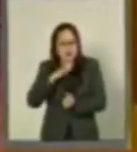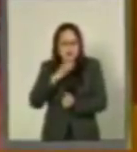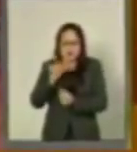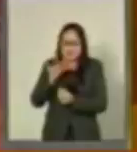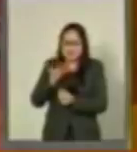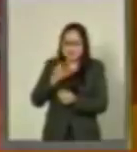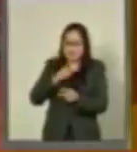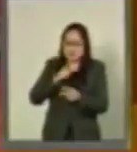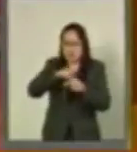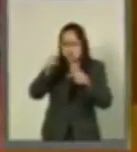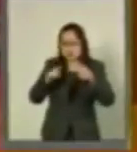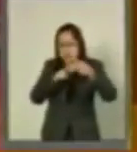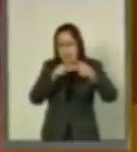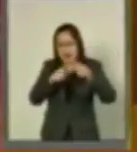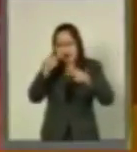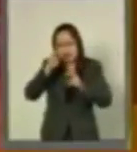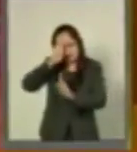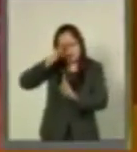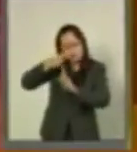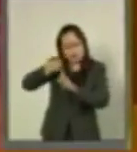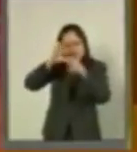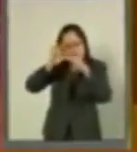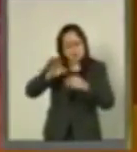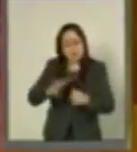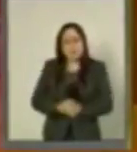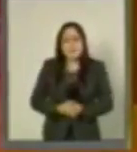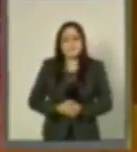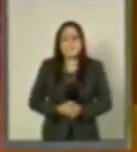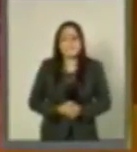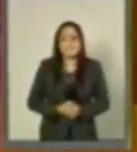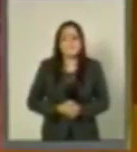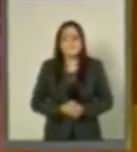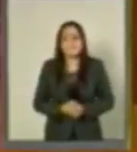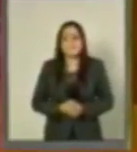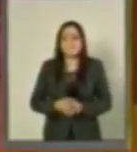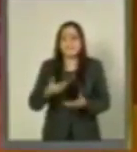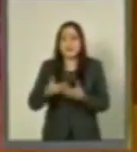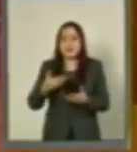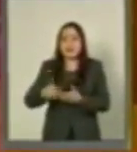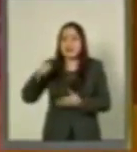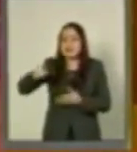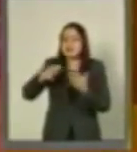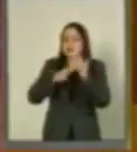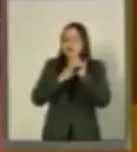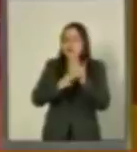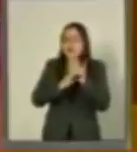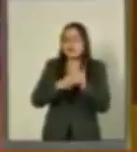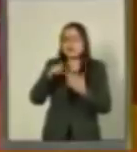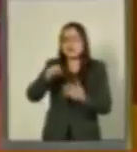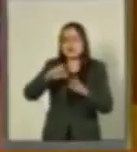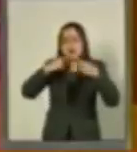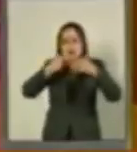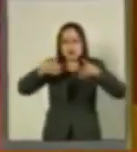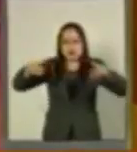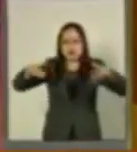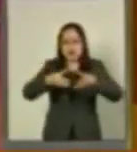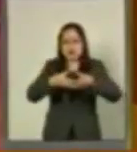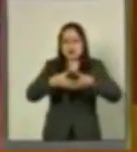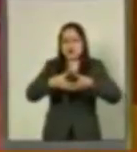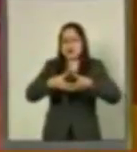la segunda parte. Primero, ahora que citó usted lo de las reuniones que